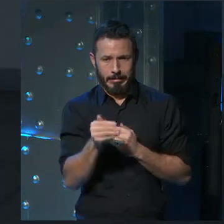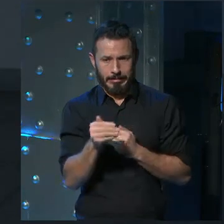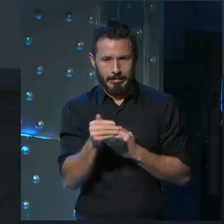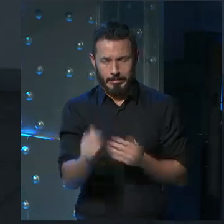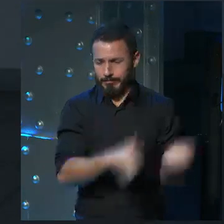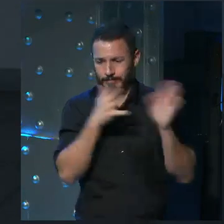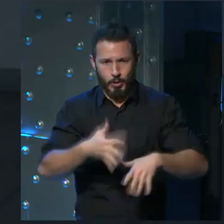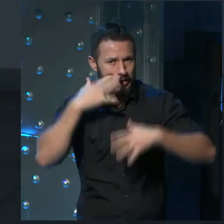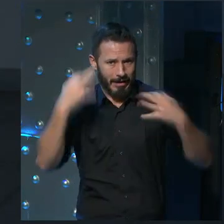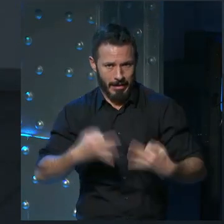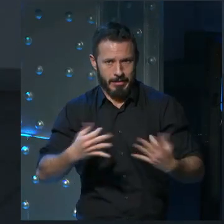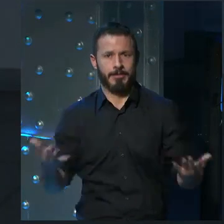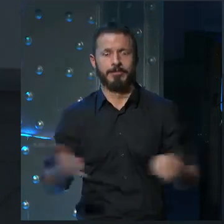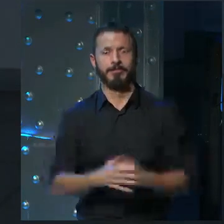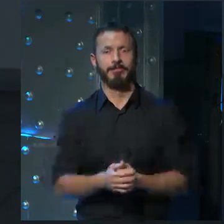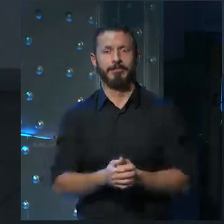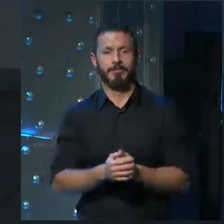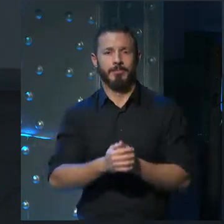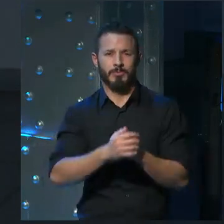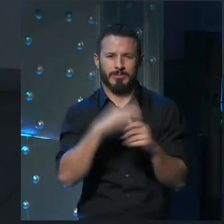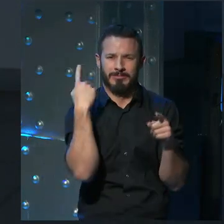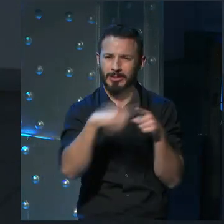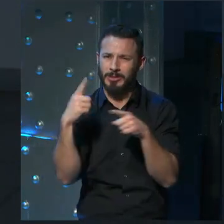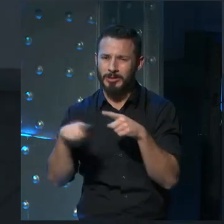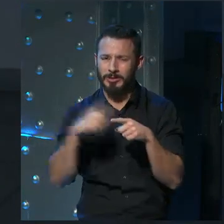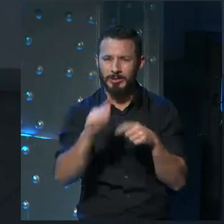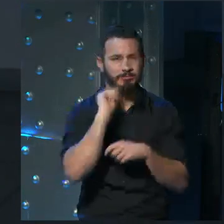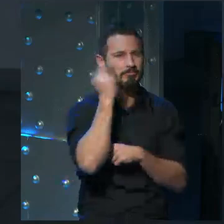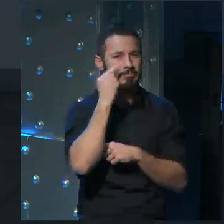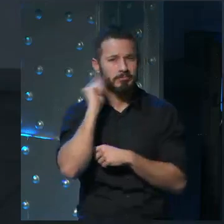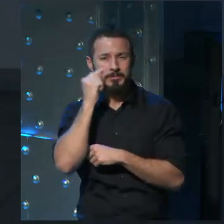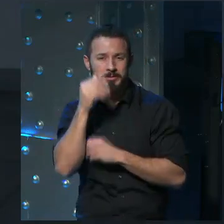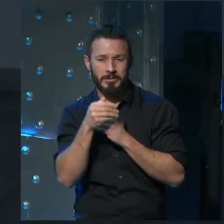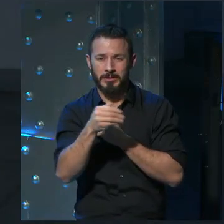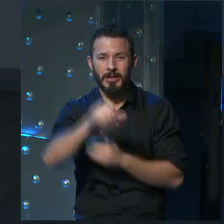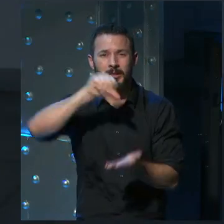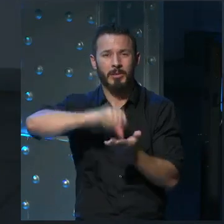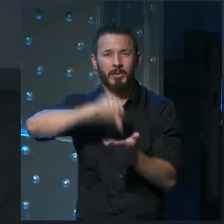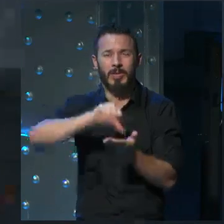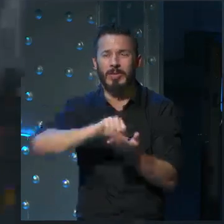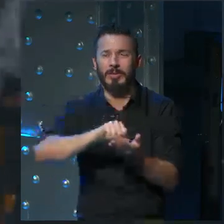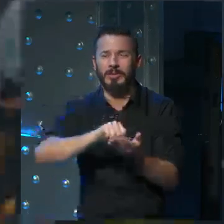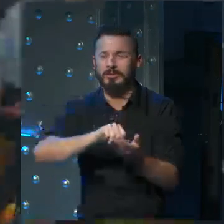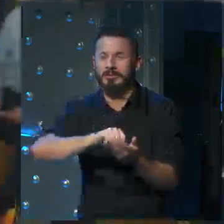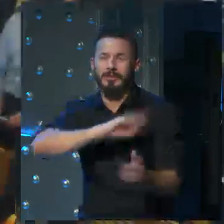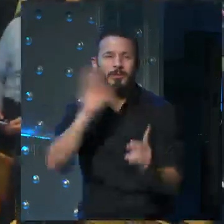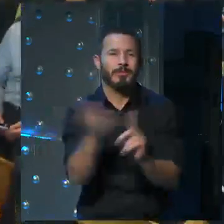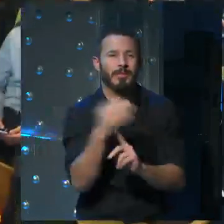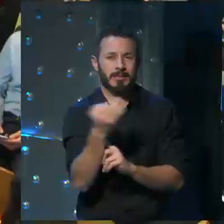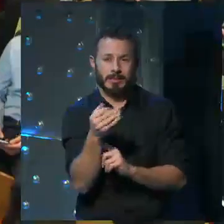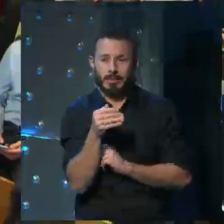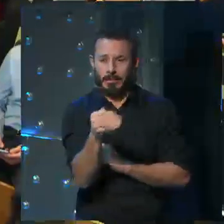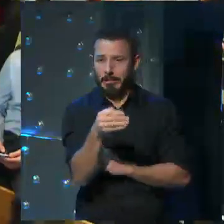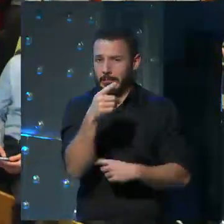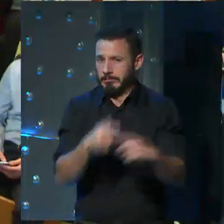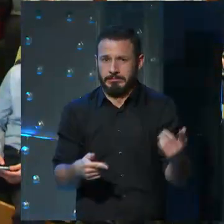muy poco tiempo. Vamos a encontrar muchas claves de lo que va a pasar en nuestras ciudades, yo diría que en el corto o medio plazo,